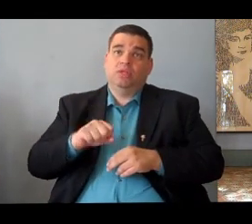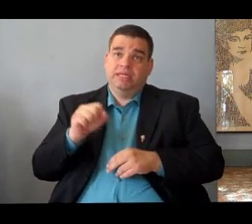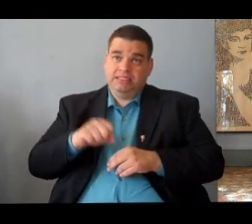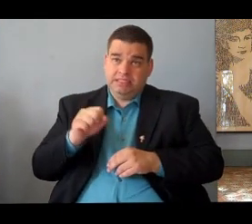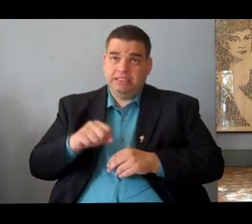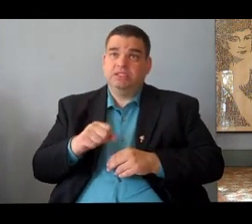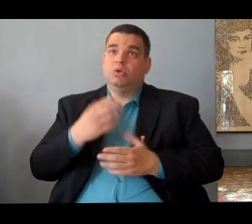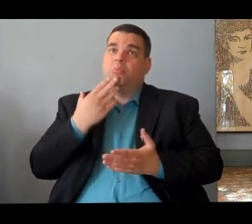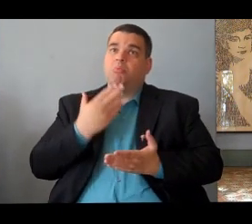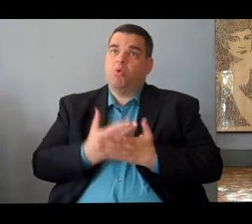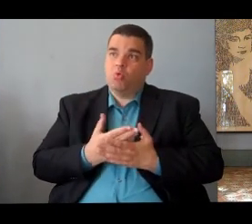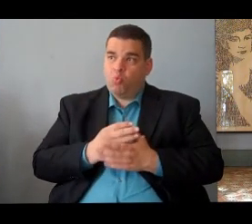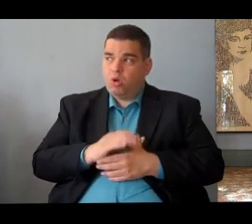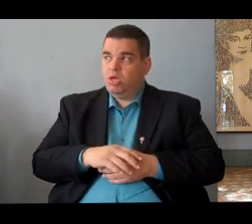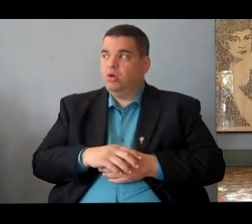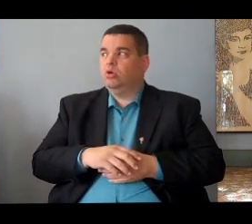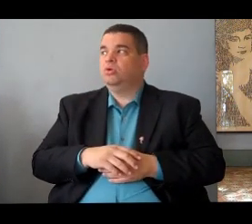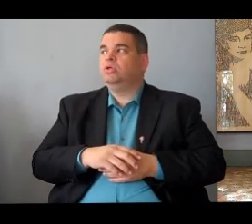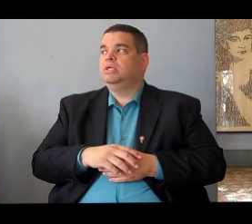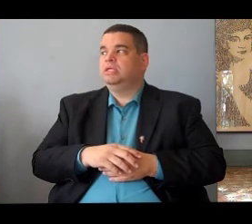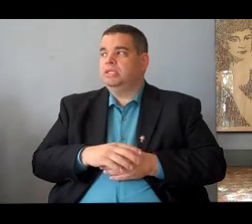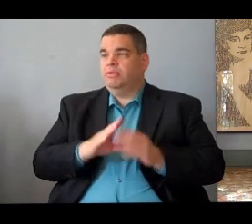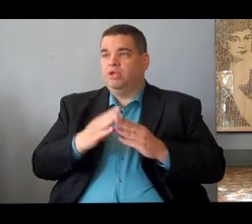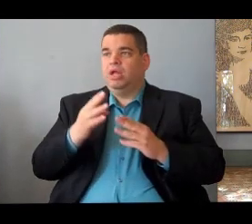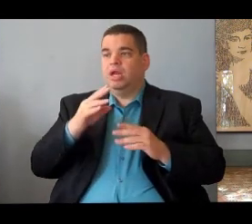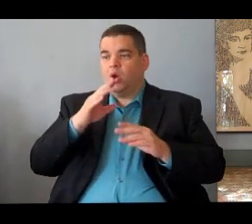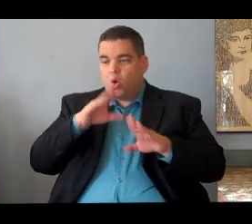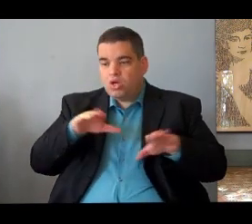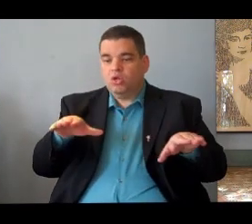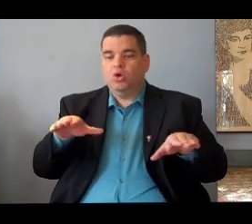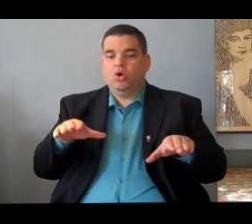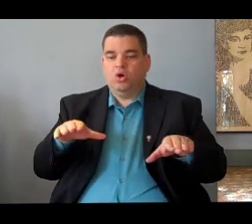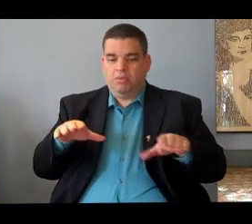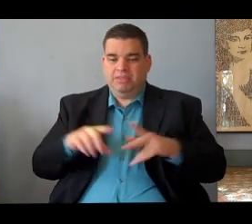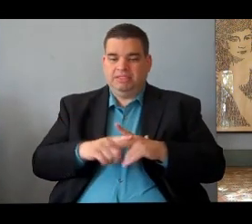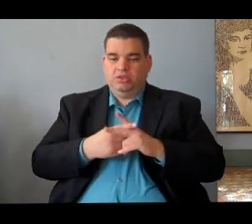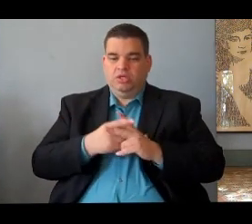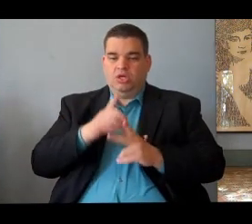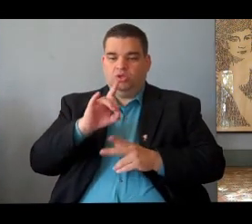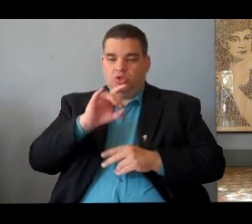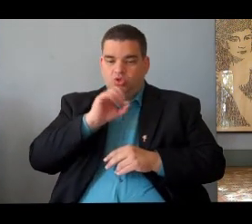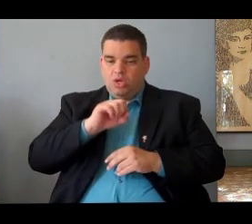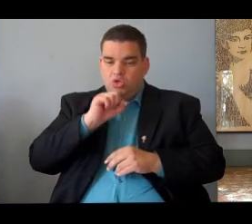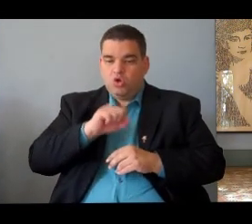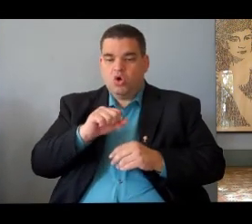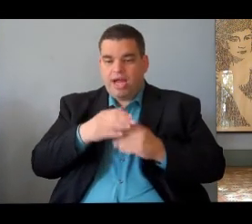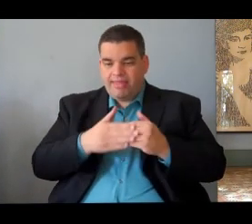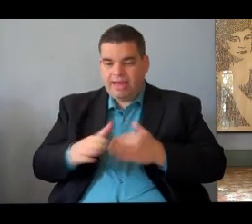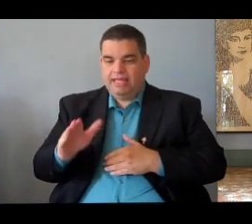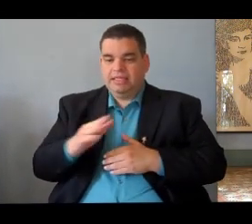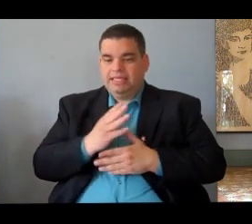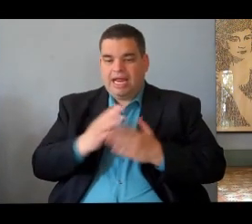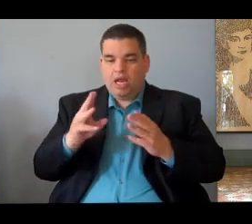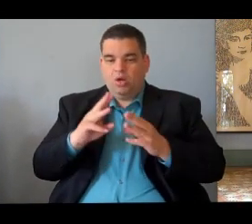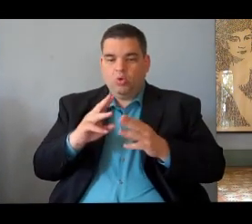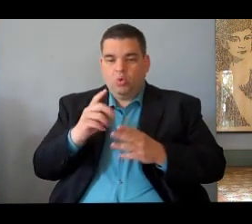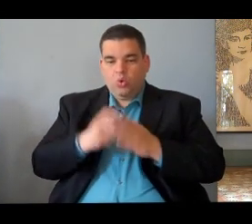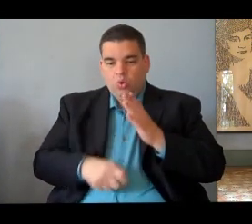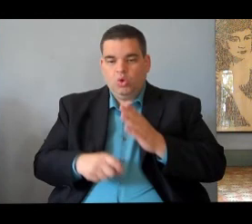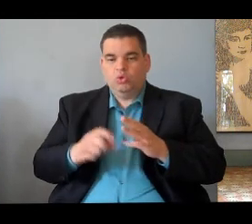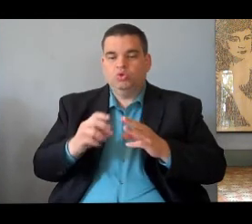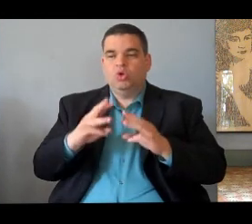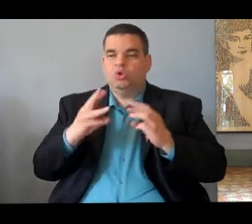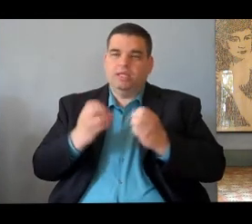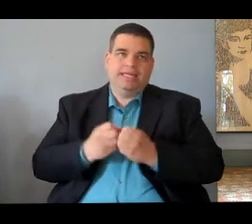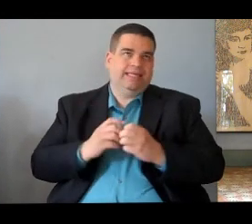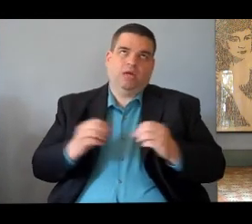personas, son muy buenos. Es abierto también para los niños comenzando de 8 años en adelante. Ah, caramba. Entonces, ¿tiene algún costo los talleres? No, todos son